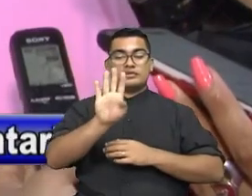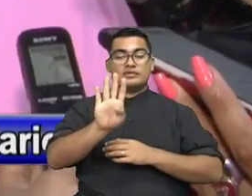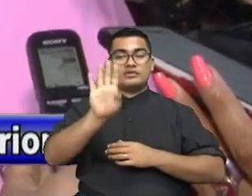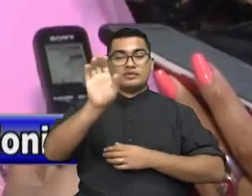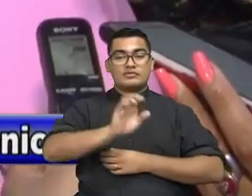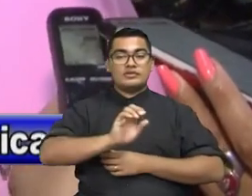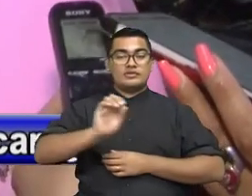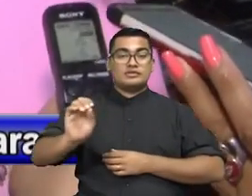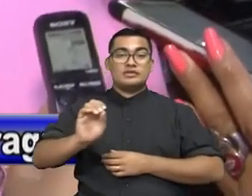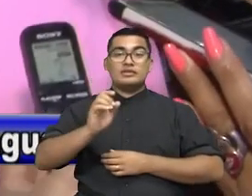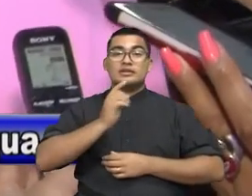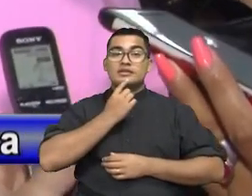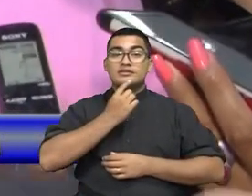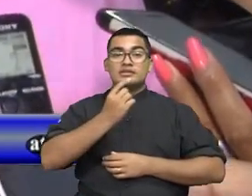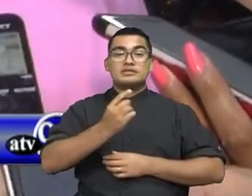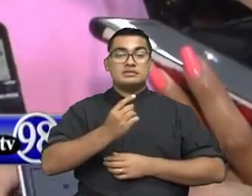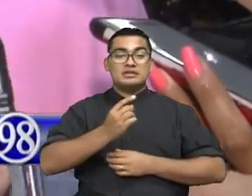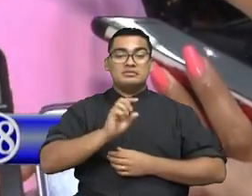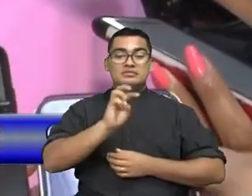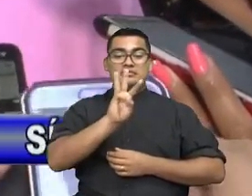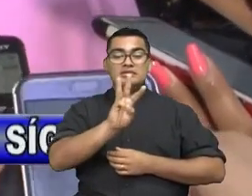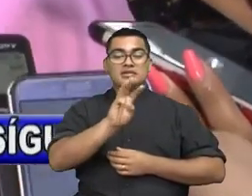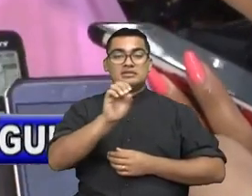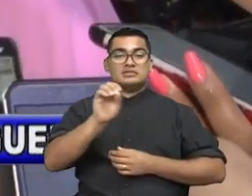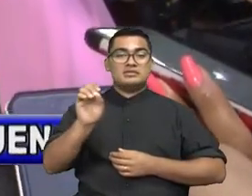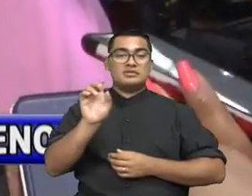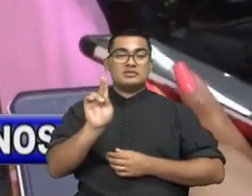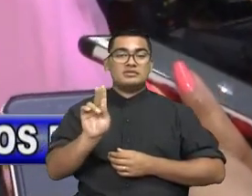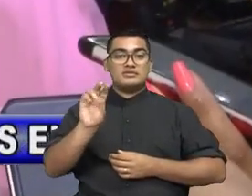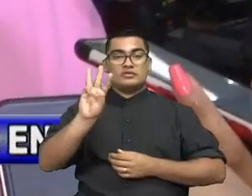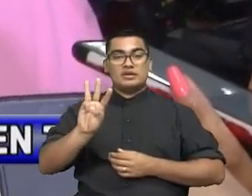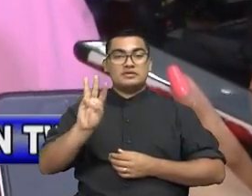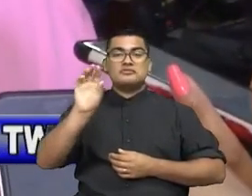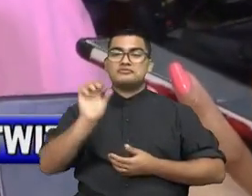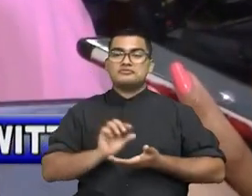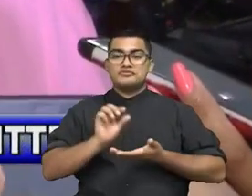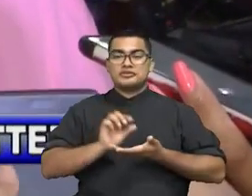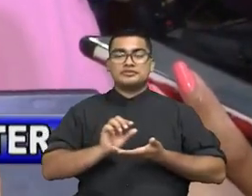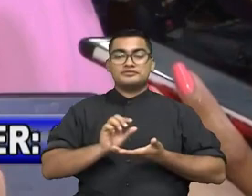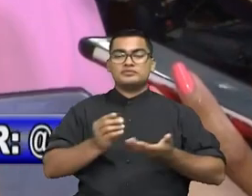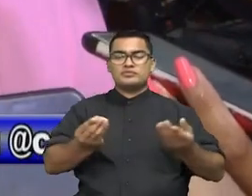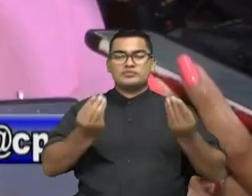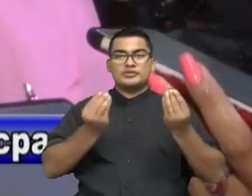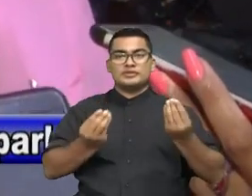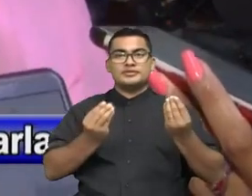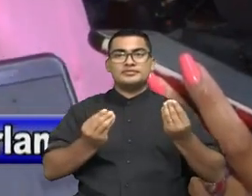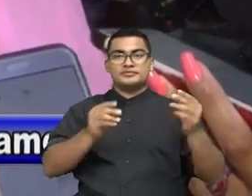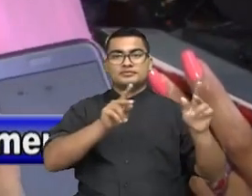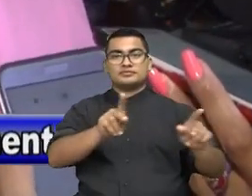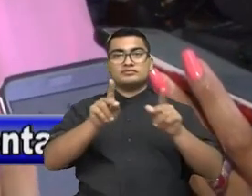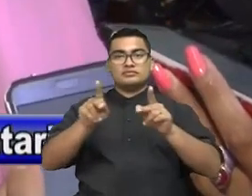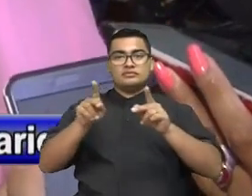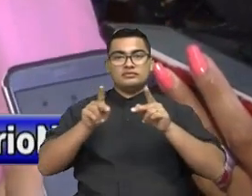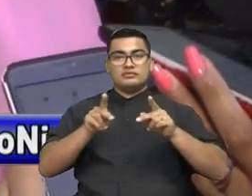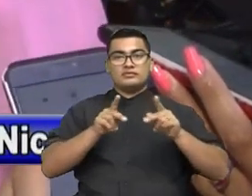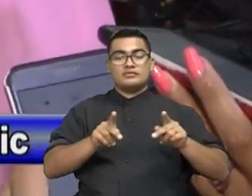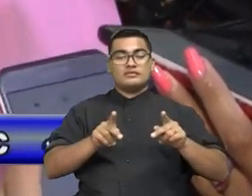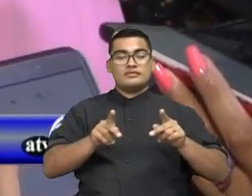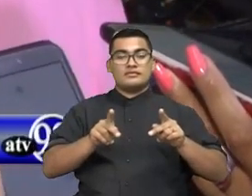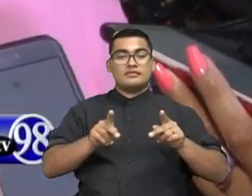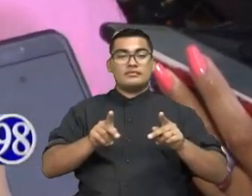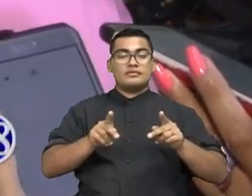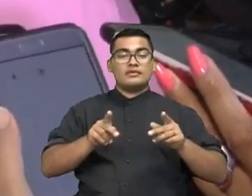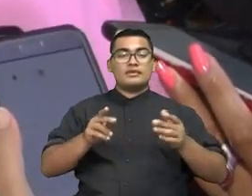94% consumen menos de 300 kilowatts. Es la inmensa mayoría de clientes del